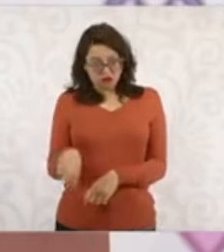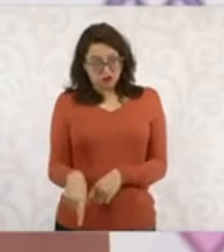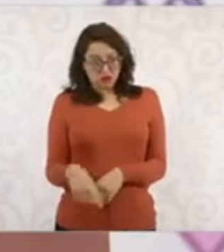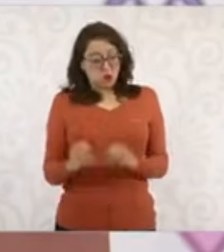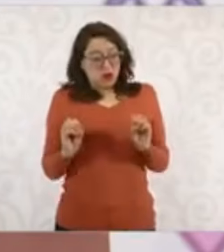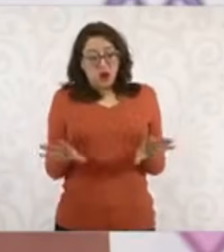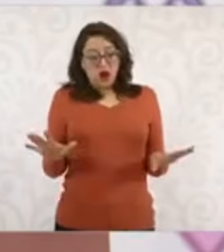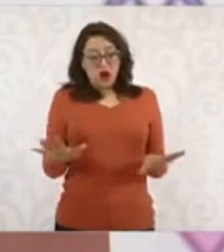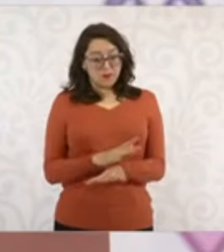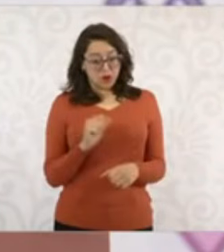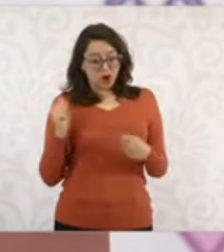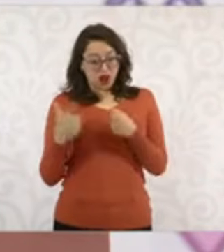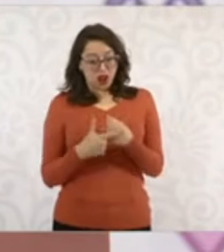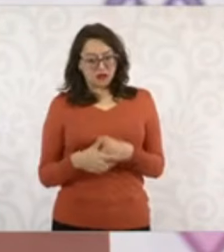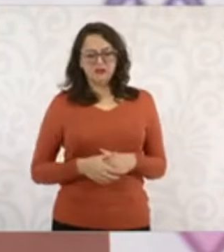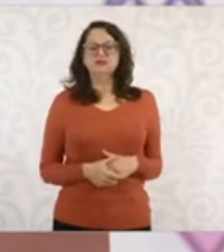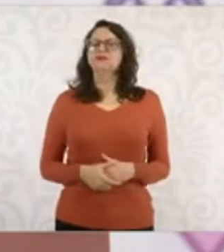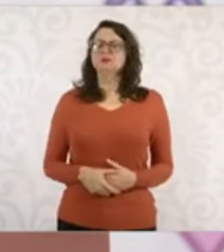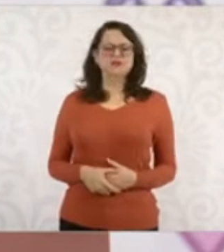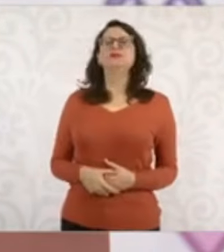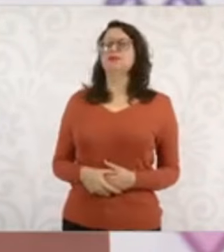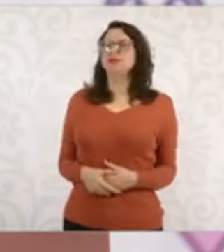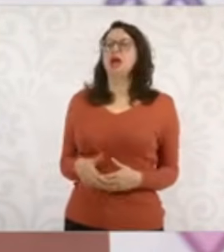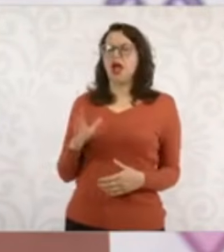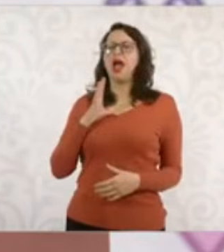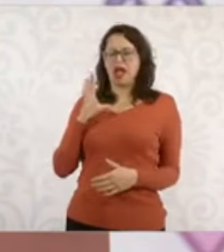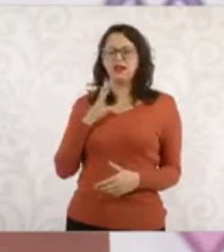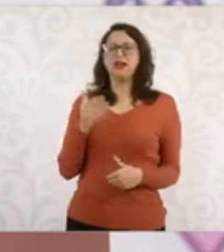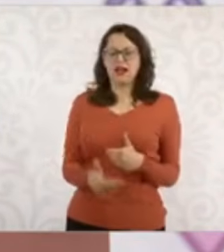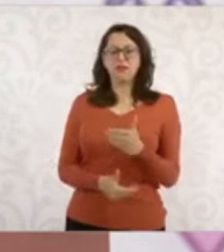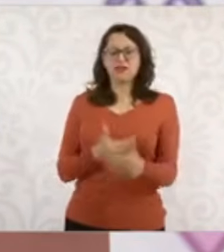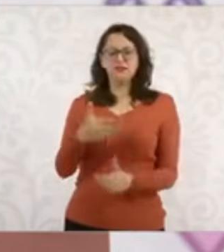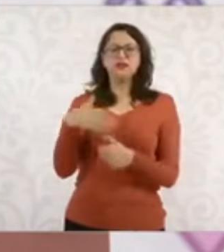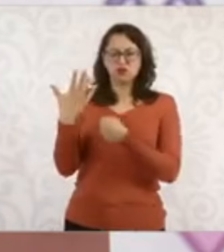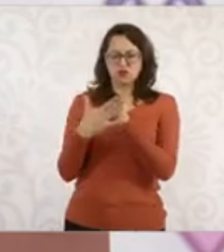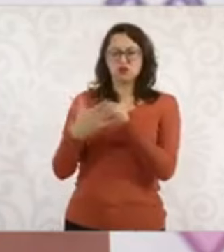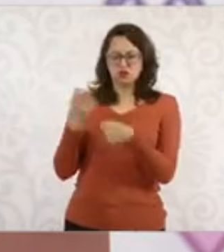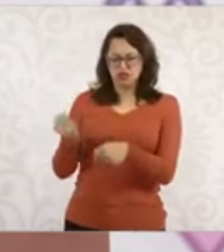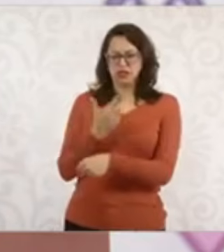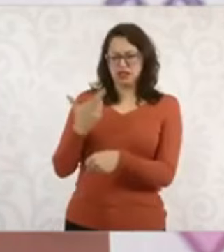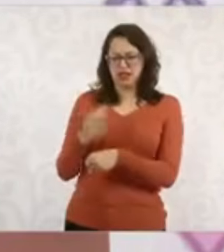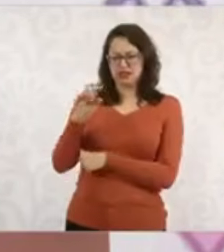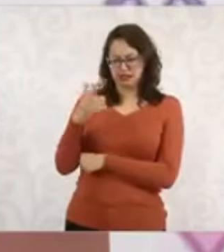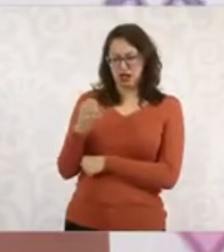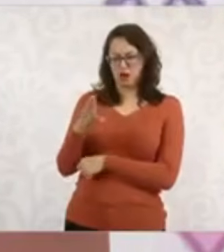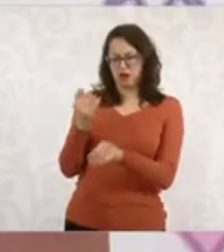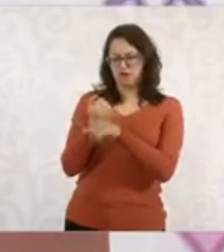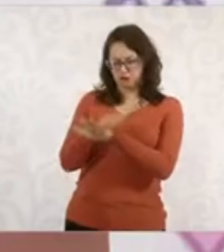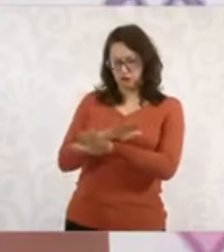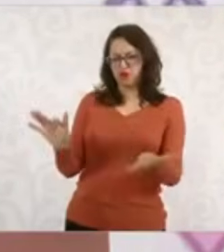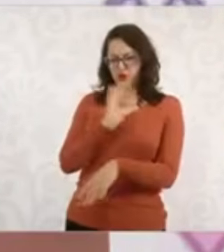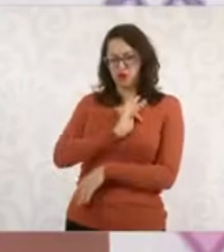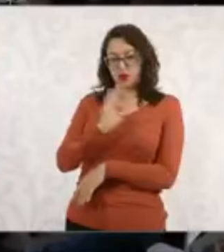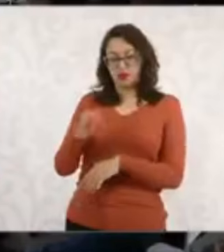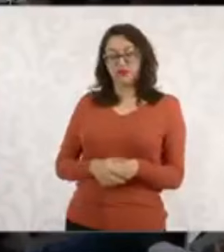ya ha habido avances. A ver si nos informa la Secretaría de Gobernación y puede dar información. Muchas gracias, Presidente. Sí.